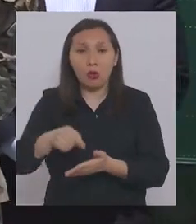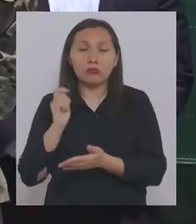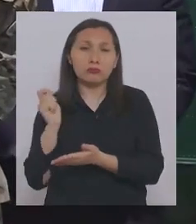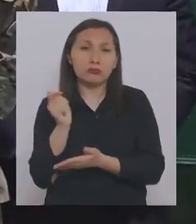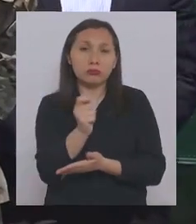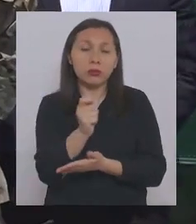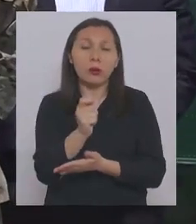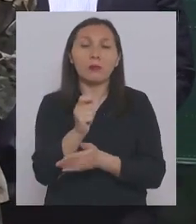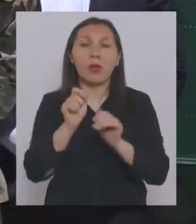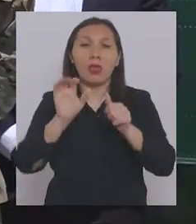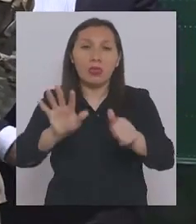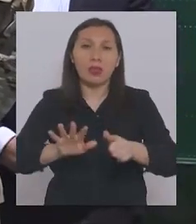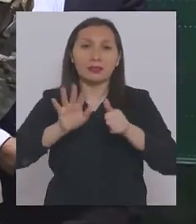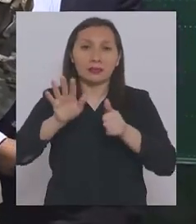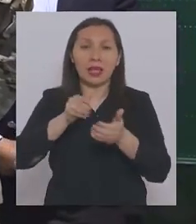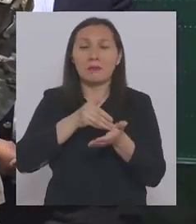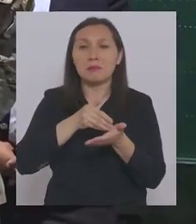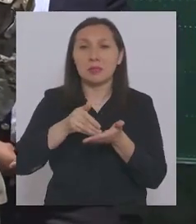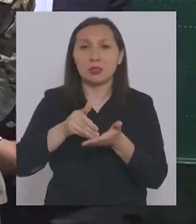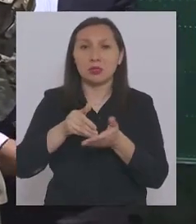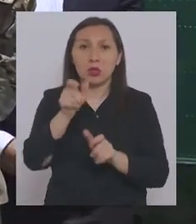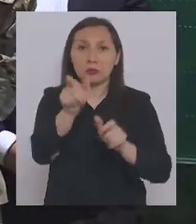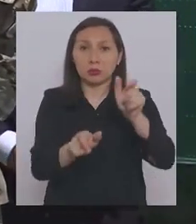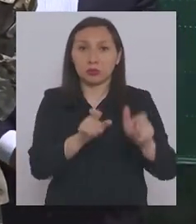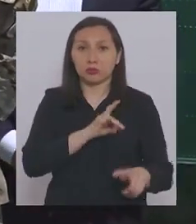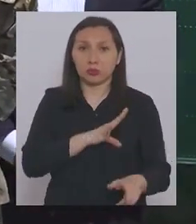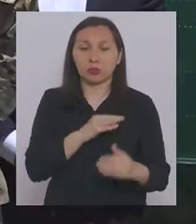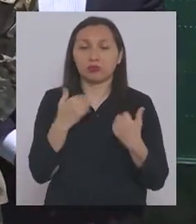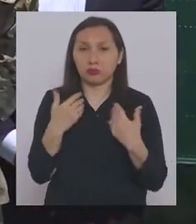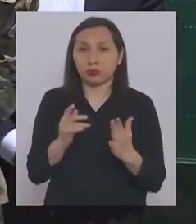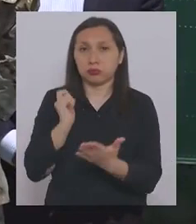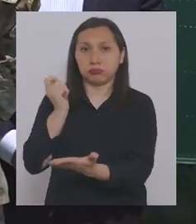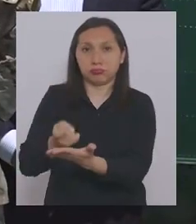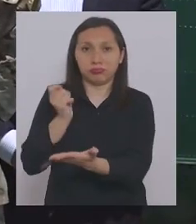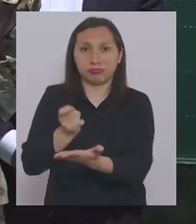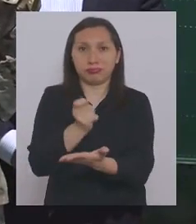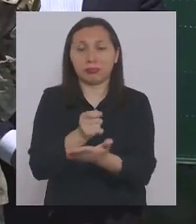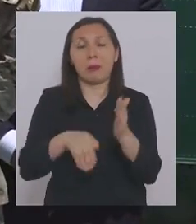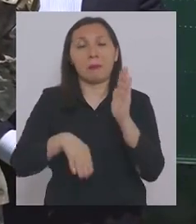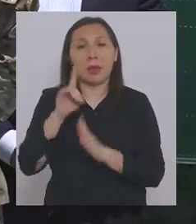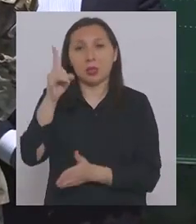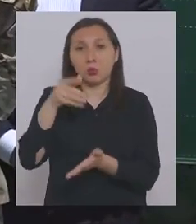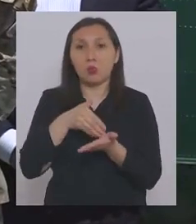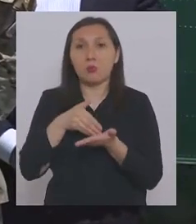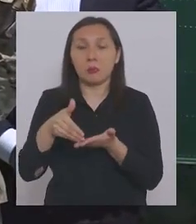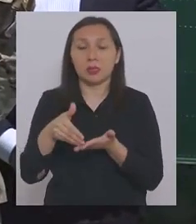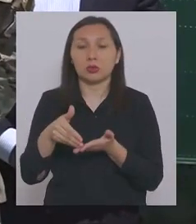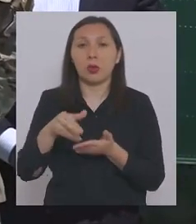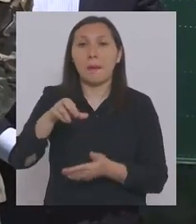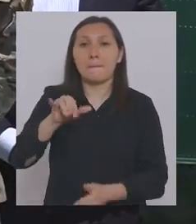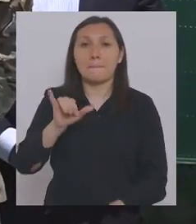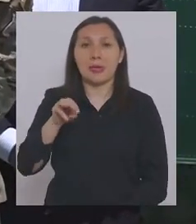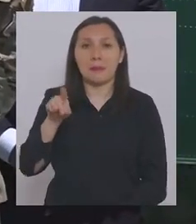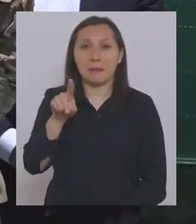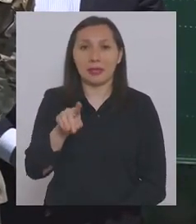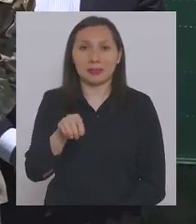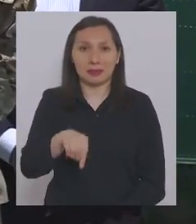a 16 millones de compatriotas y a más de 1 millón de pymes en nuestro